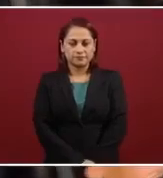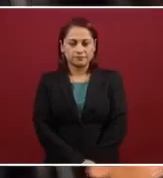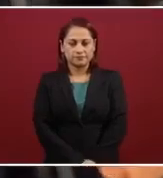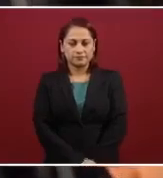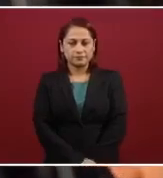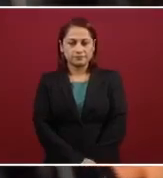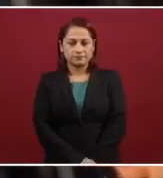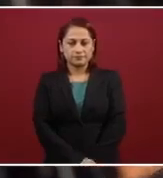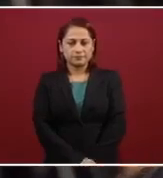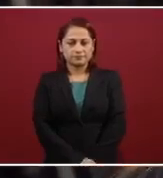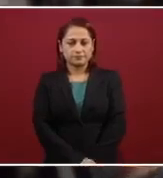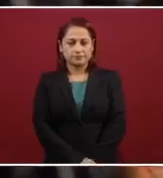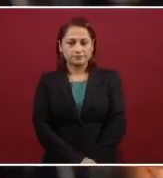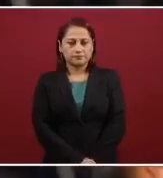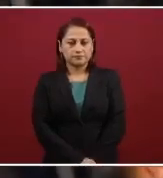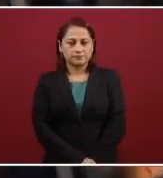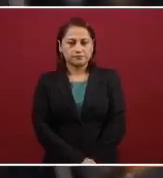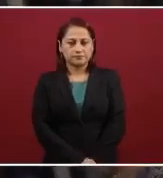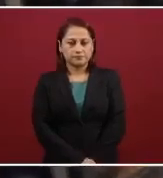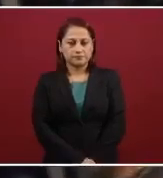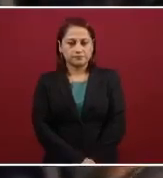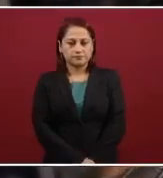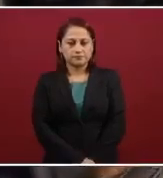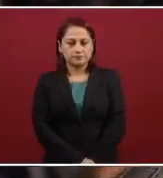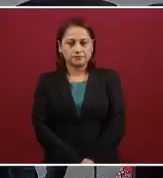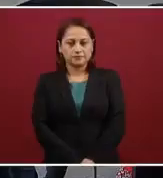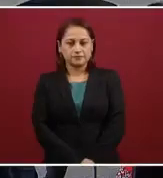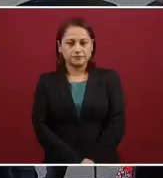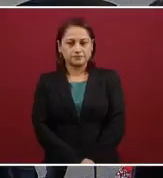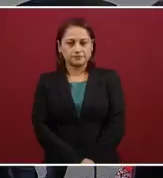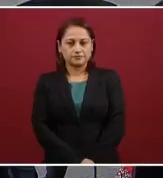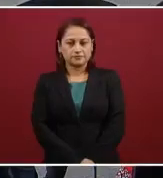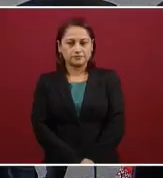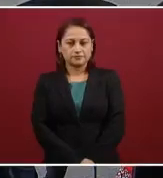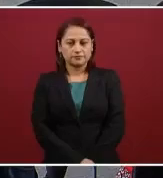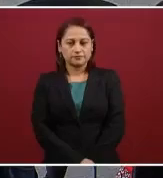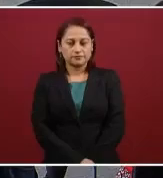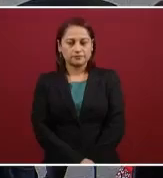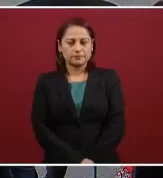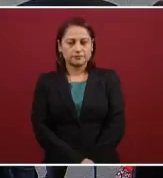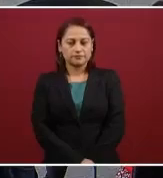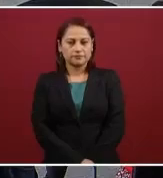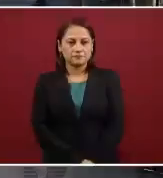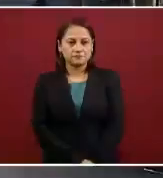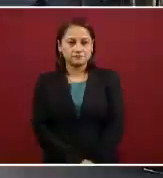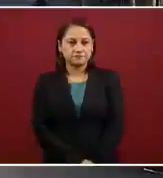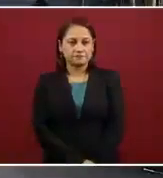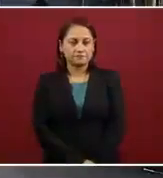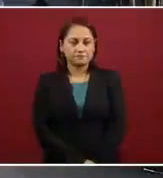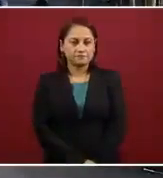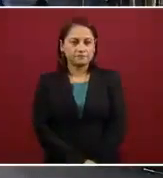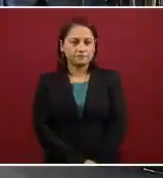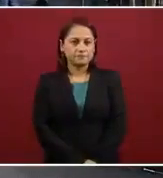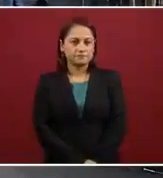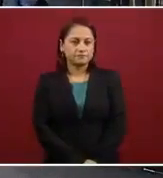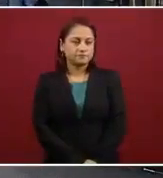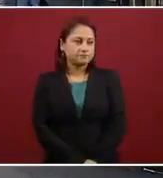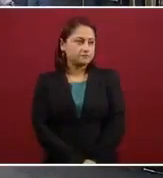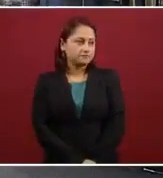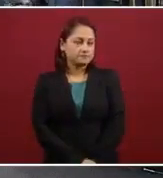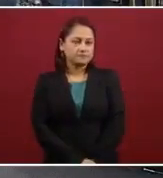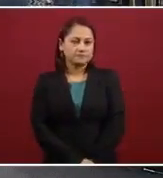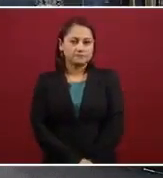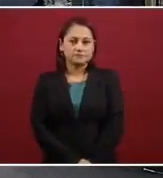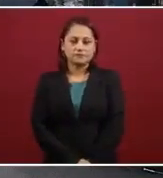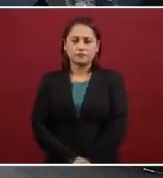¿eh? Lo que no tienen claro es cuál es la defensa, o sea, la defensa tanto del acero como de los tomateros. Pues